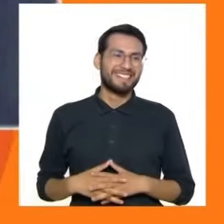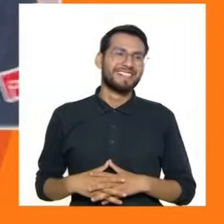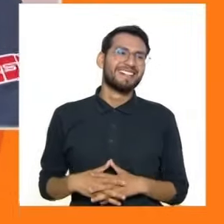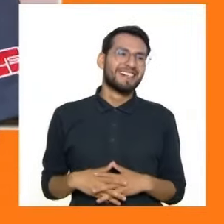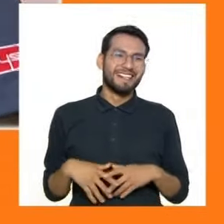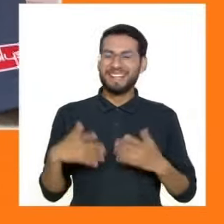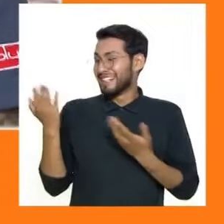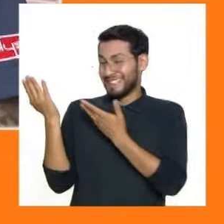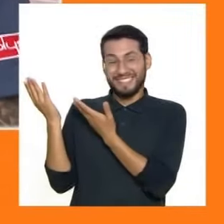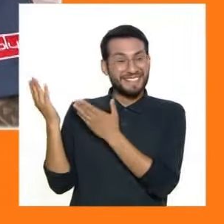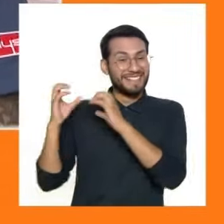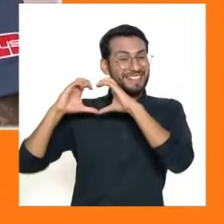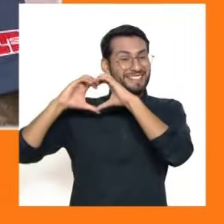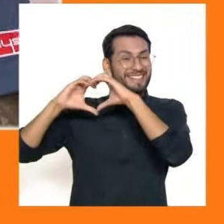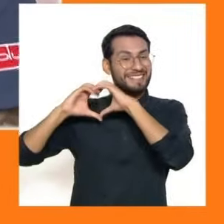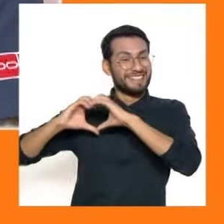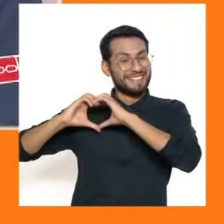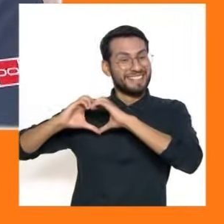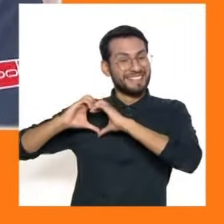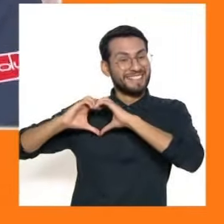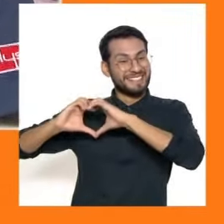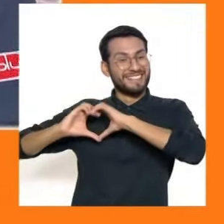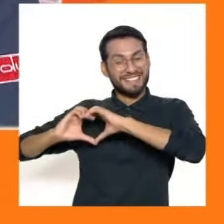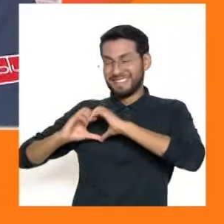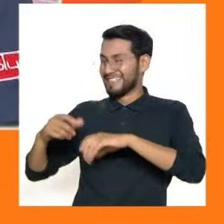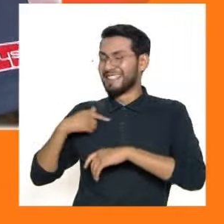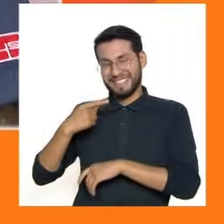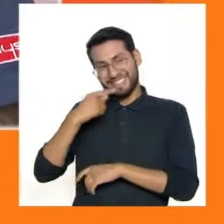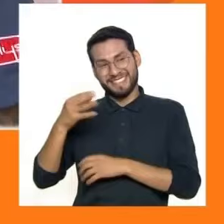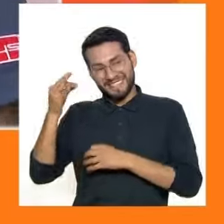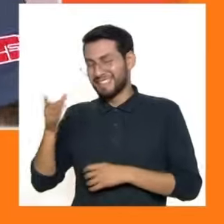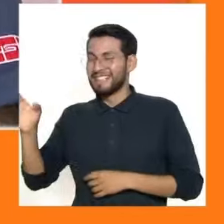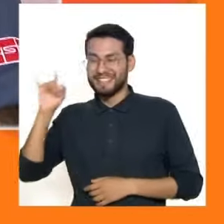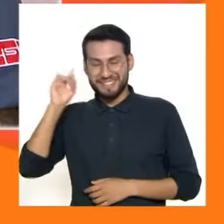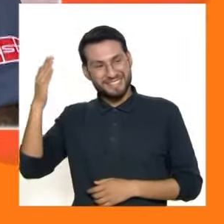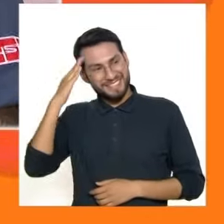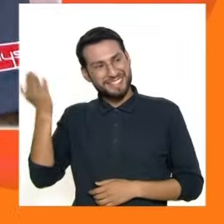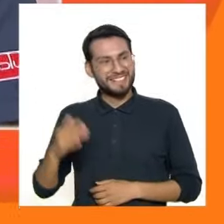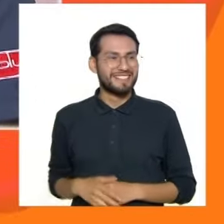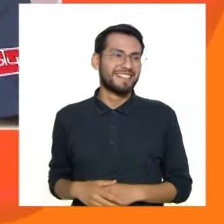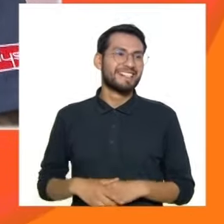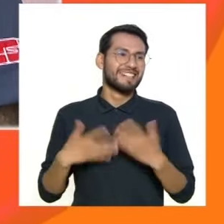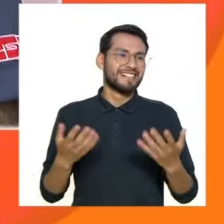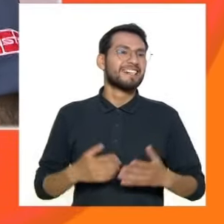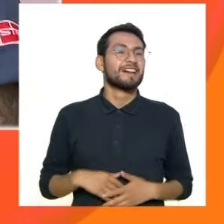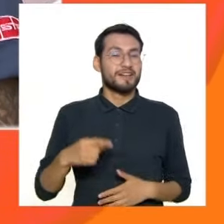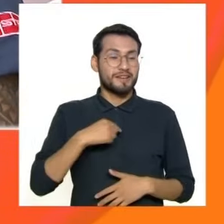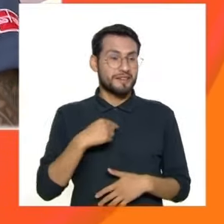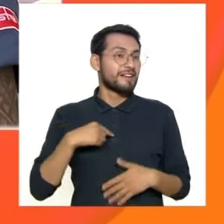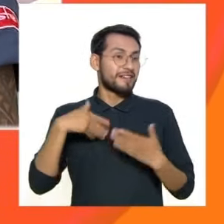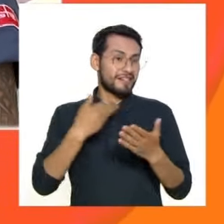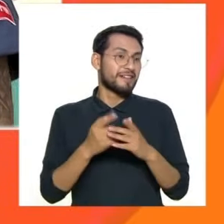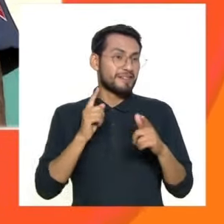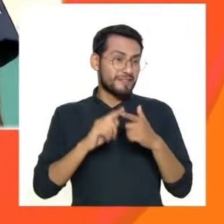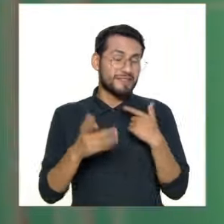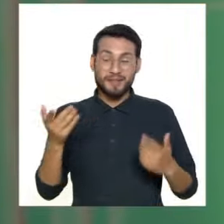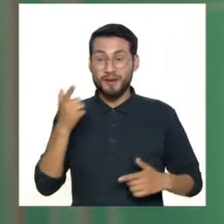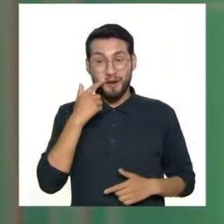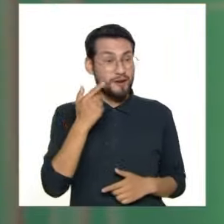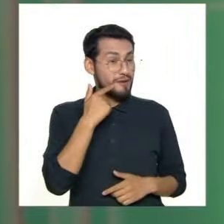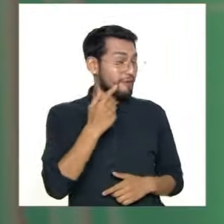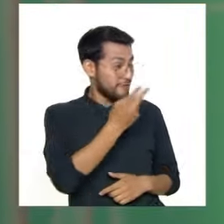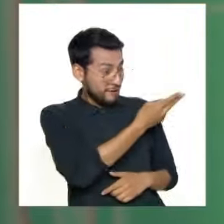llegaras Lo bueno es que yo se lo digo yo se lo digo abiertamente No ella uchi lo sabe claro entonces ya yo ya llegué pero el Señor